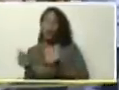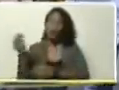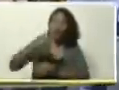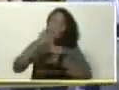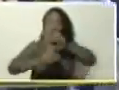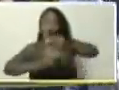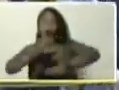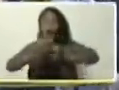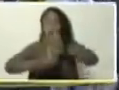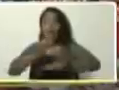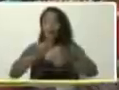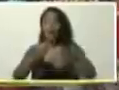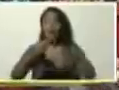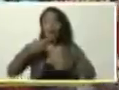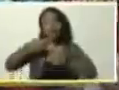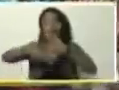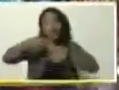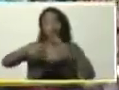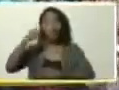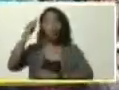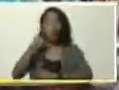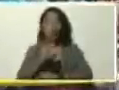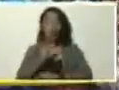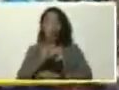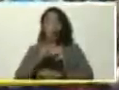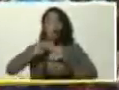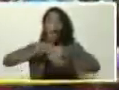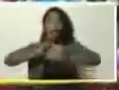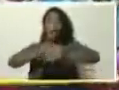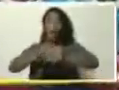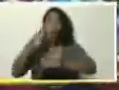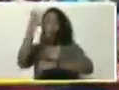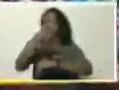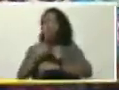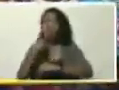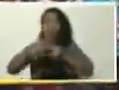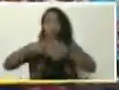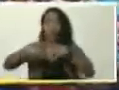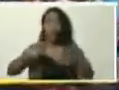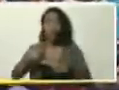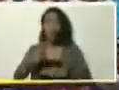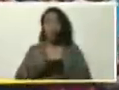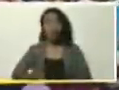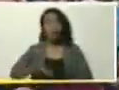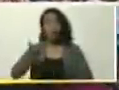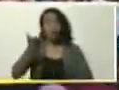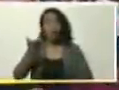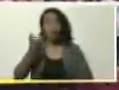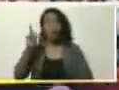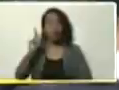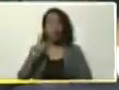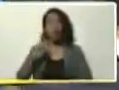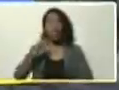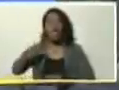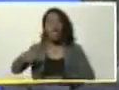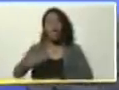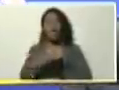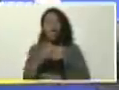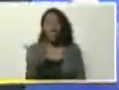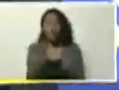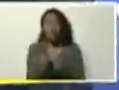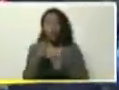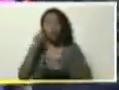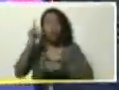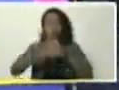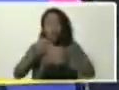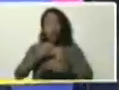consolidar la revolución bolivariana. Héctor Rodríguez, un joven revolucionario oriundo de Río Chico, es un abogado egresado